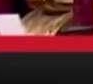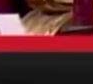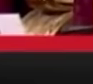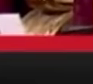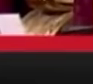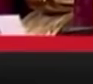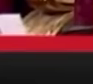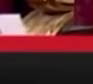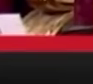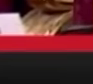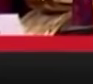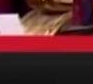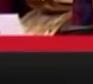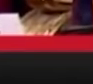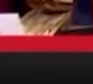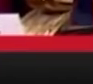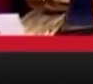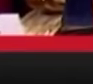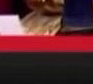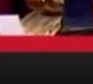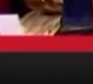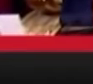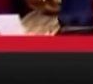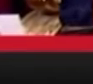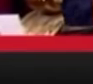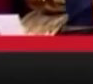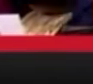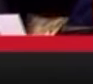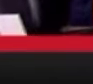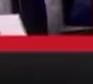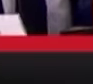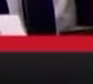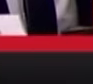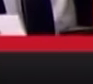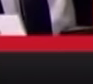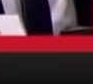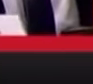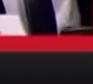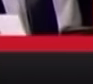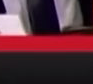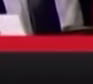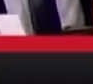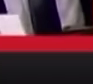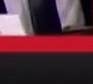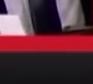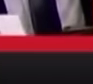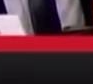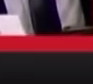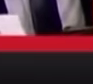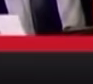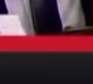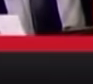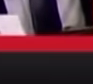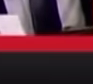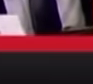el señor Miguel Prialé, su primer gerente municipal, dice, refiere que se refieren a los proyectos de Línea